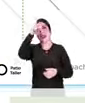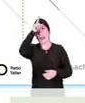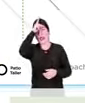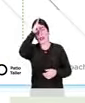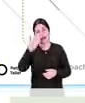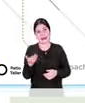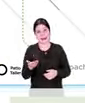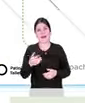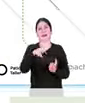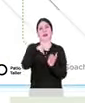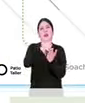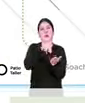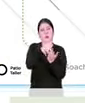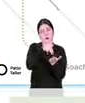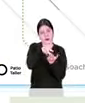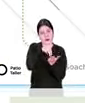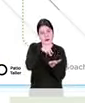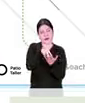Puente Aranda,